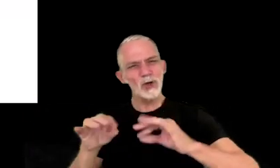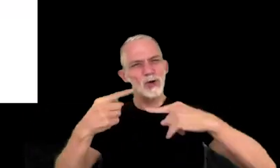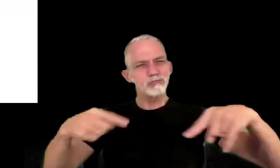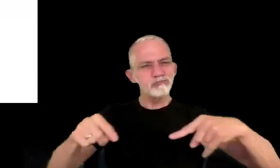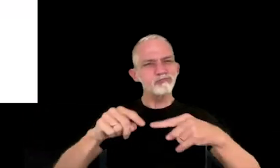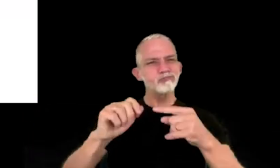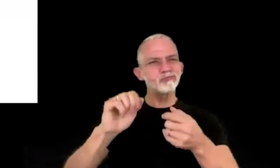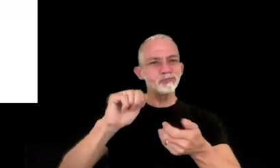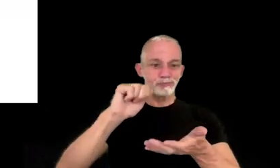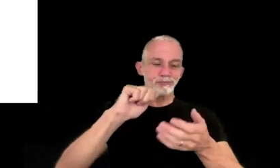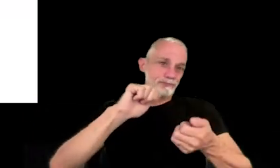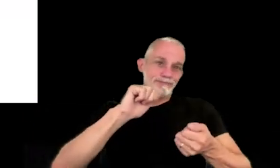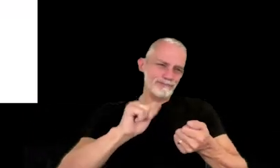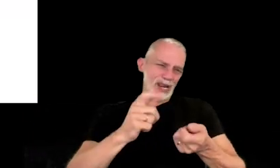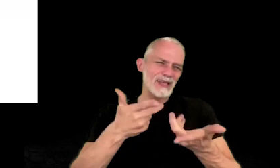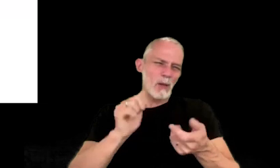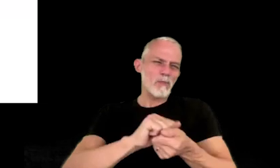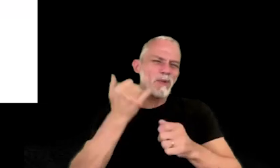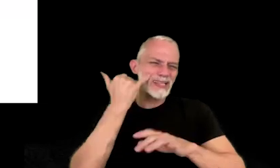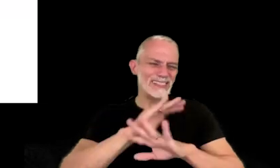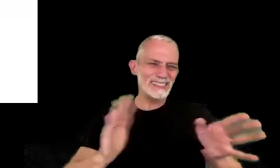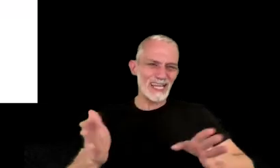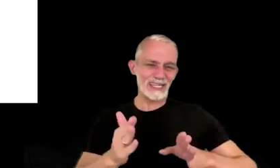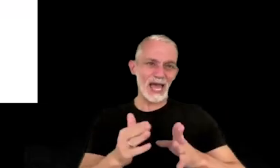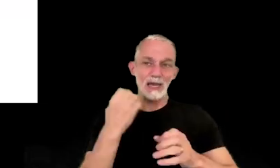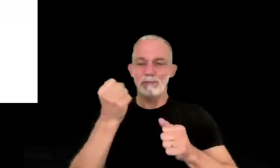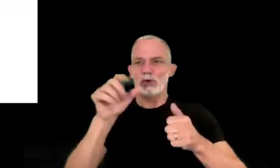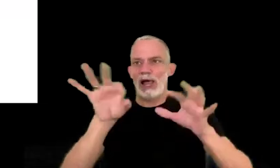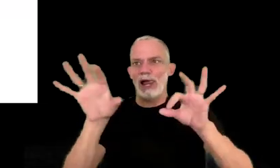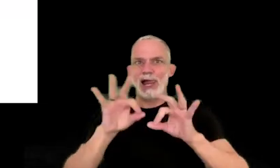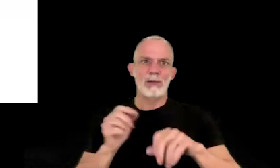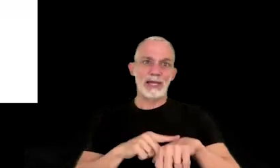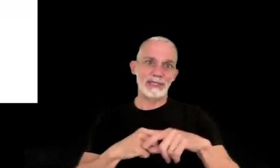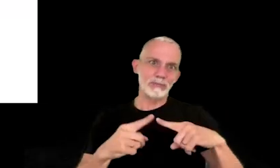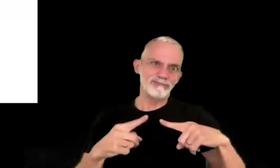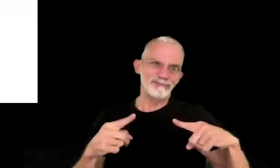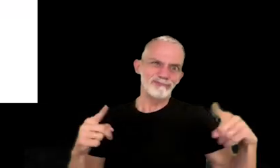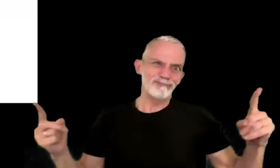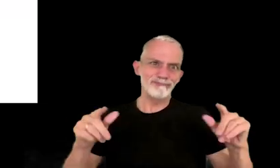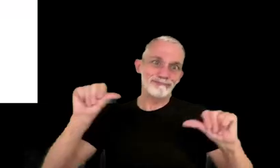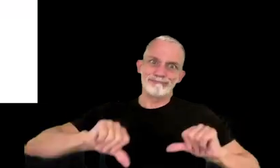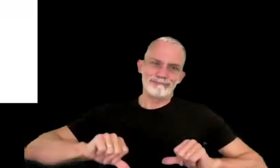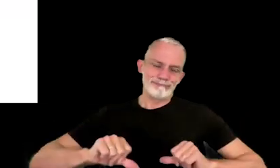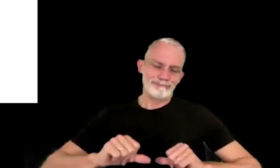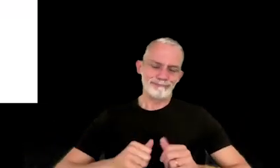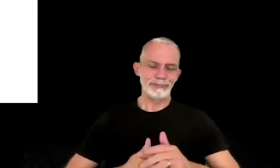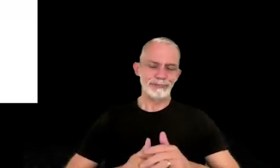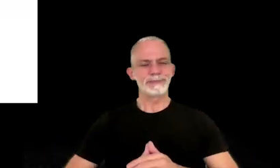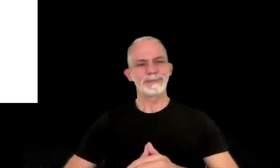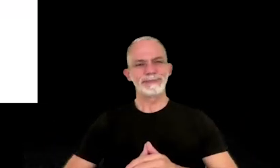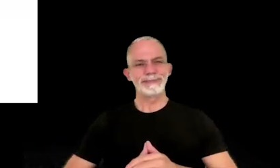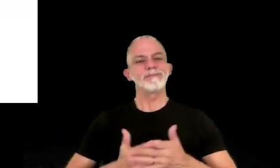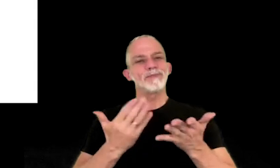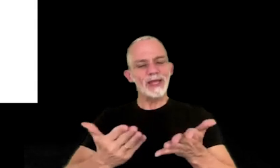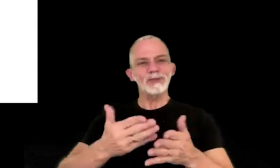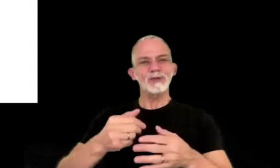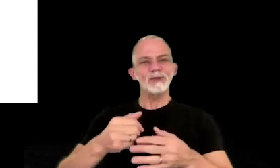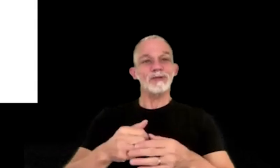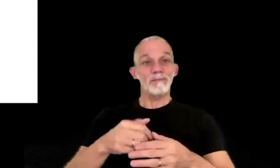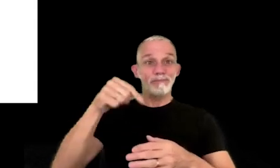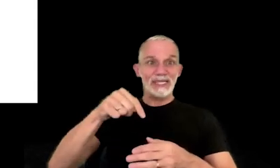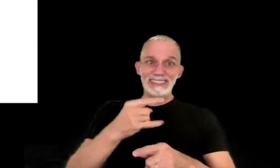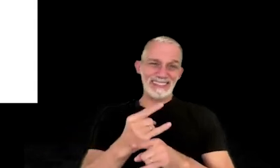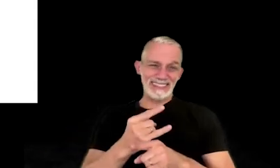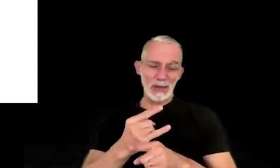más relevantes, porque si no, no nos alcanzaría el tiempo para exponer todo. Así que siempre